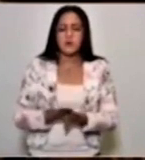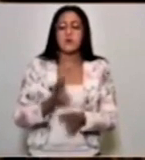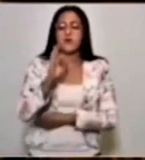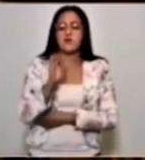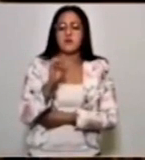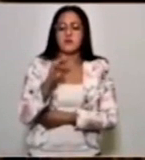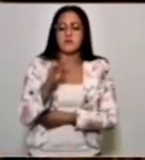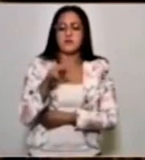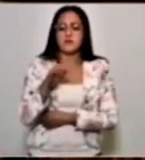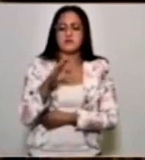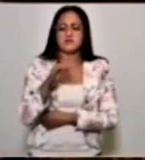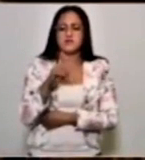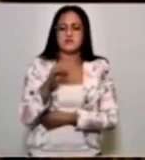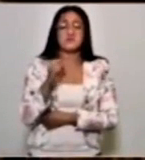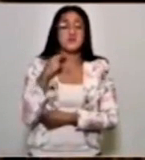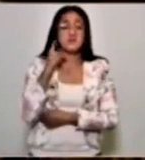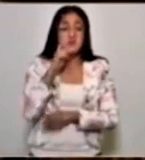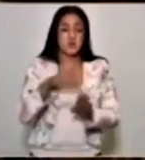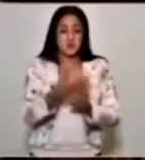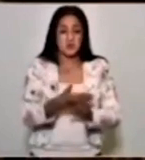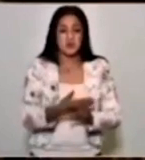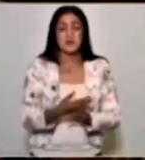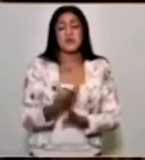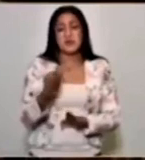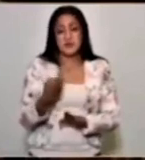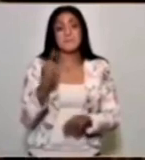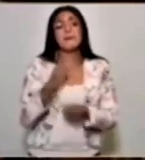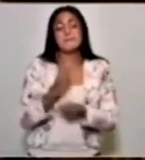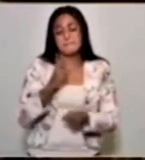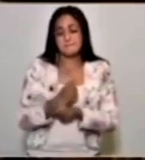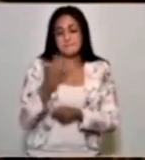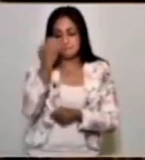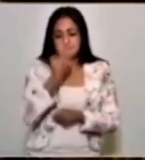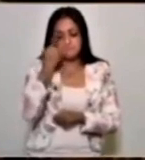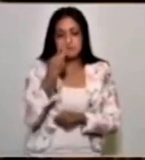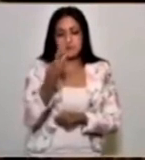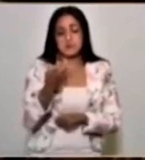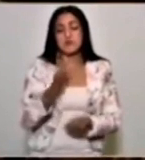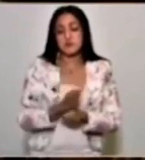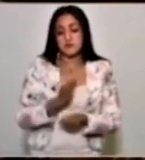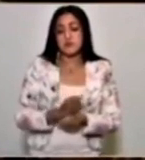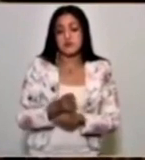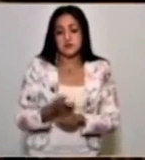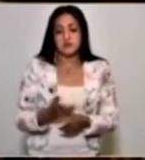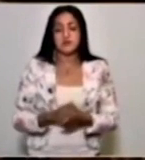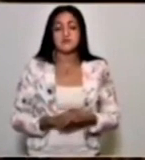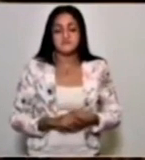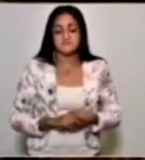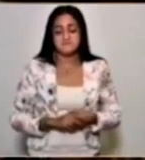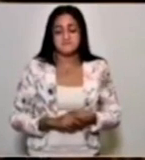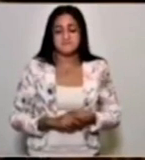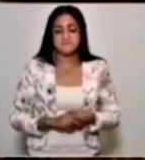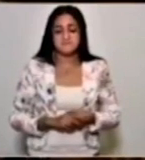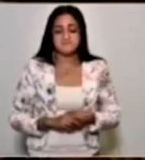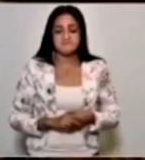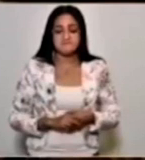feminicidios. Más allá de otra cosa, para nosotros de entrada son feminicidios,